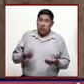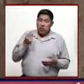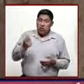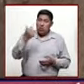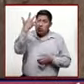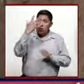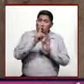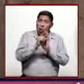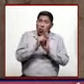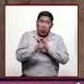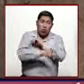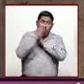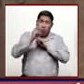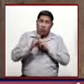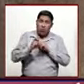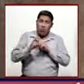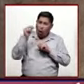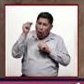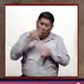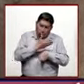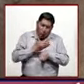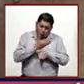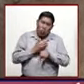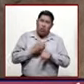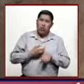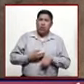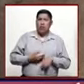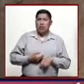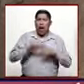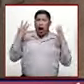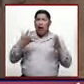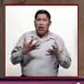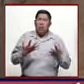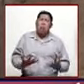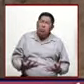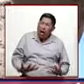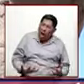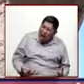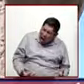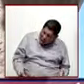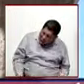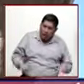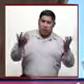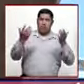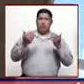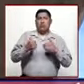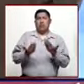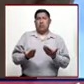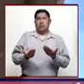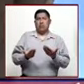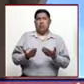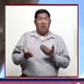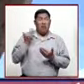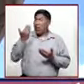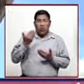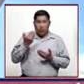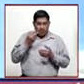de 5 minutos se hayan robado esas campanas. Se han tomado horas. Son sumamente pesadas, así que también hay que hacer